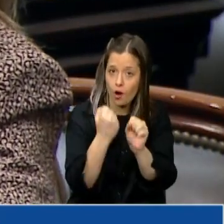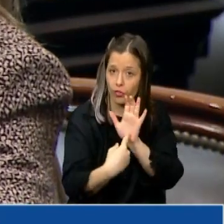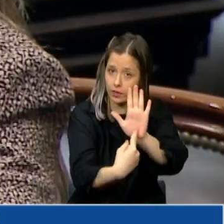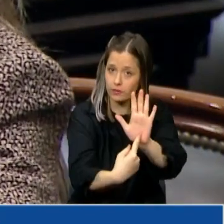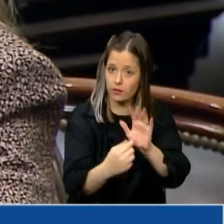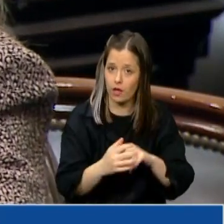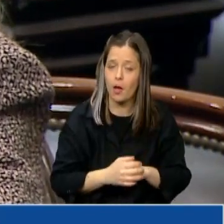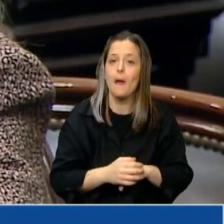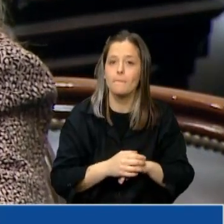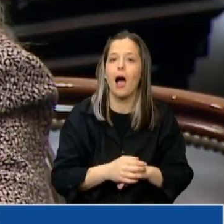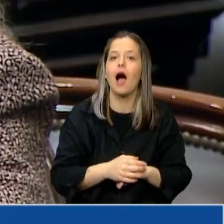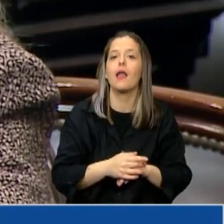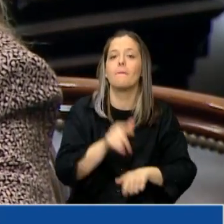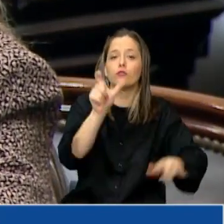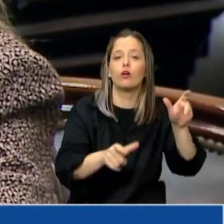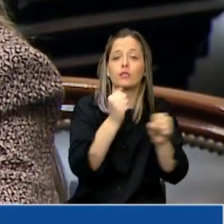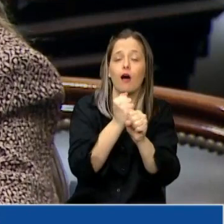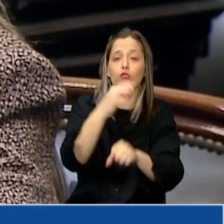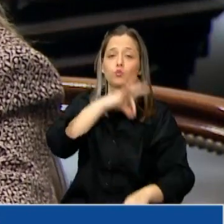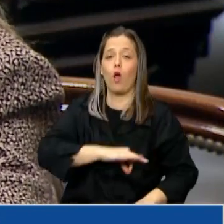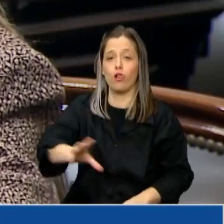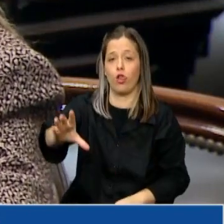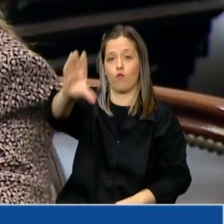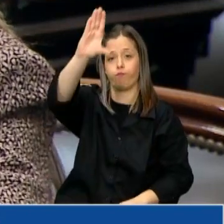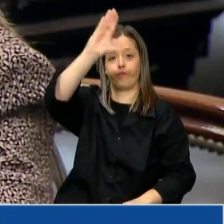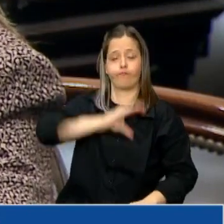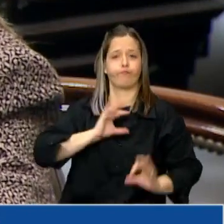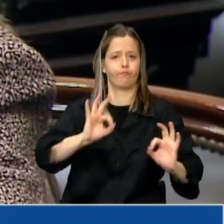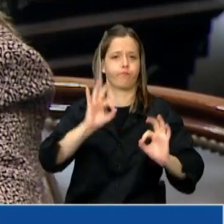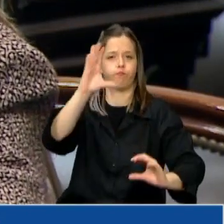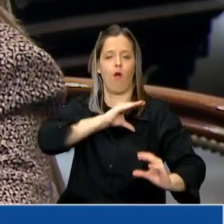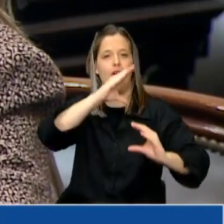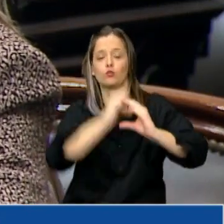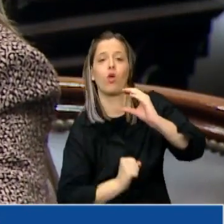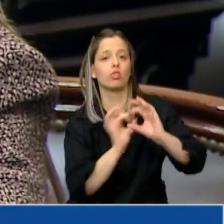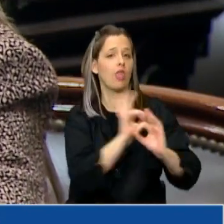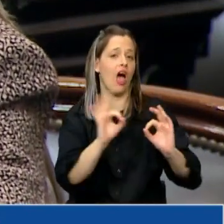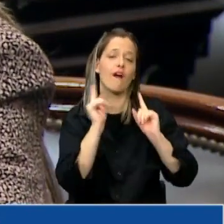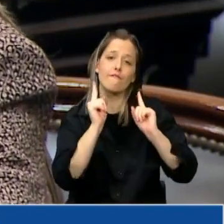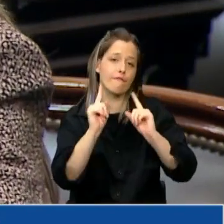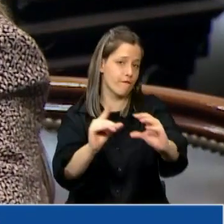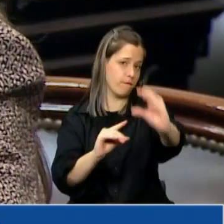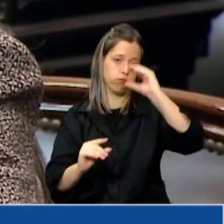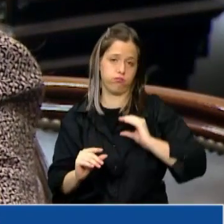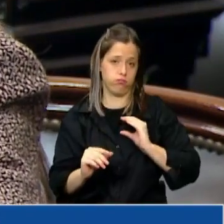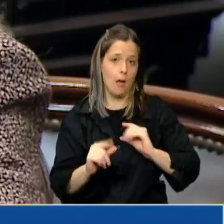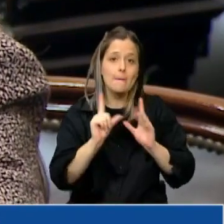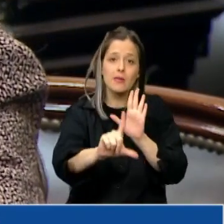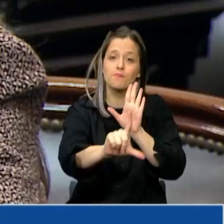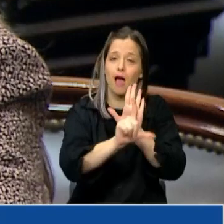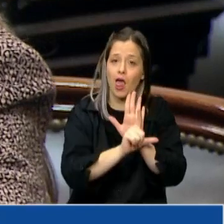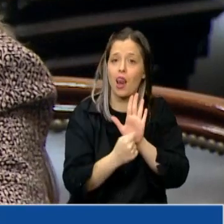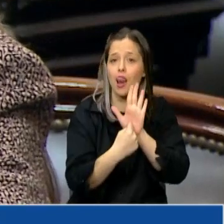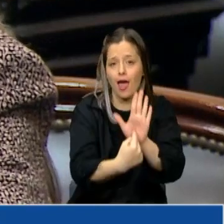mismo llegue íntegro al poder del trabajador. Esta prohibición, si bien no es absoluta